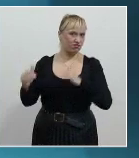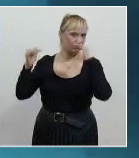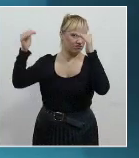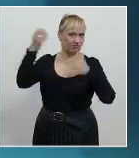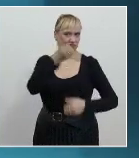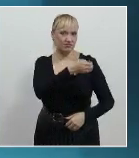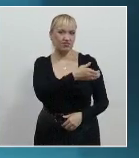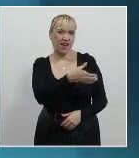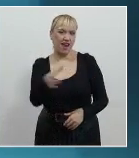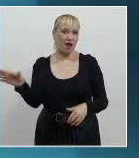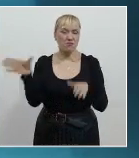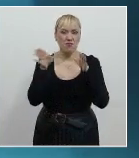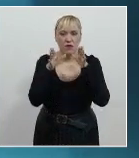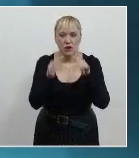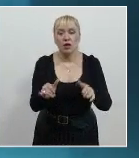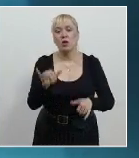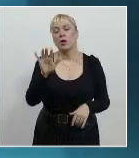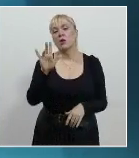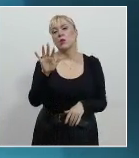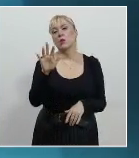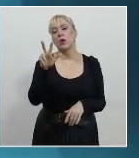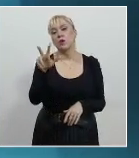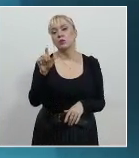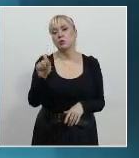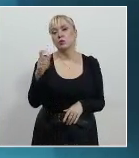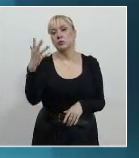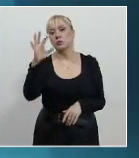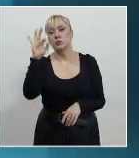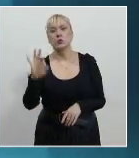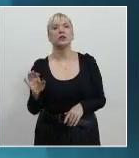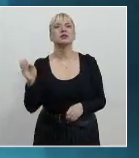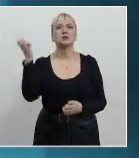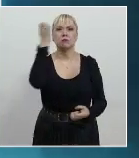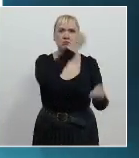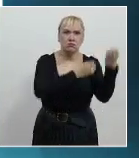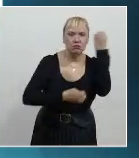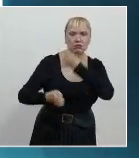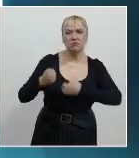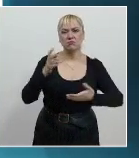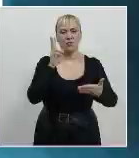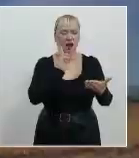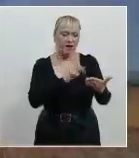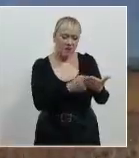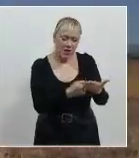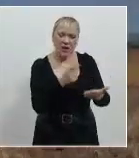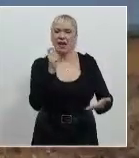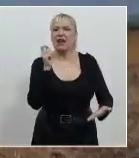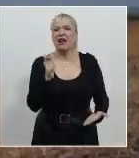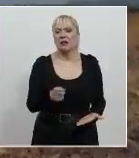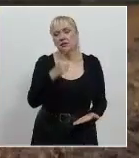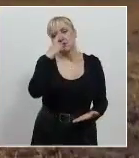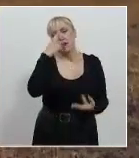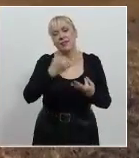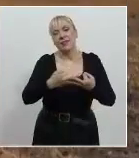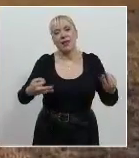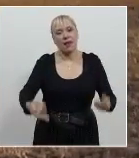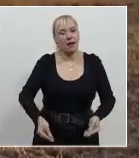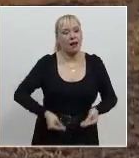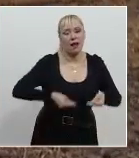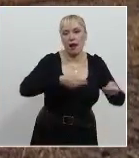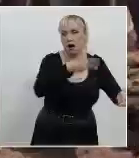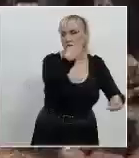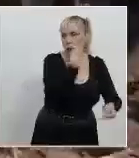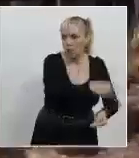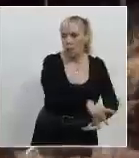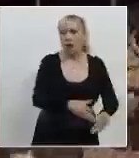el 58.5% fueron recursos de revisión relacionados principalmente con la restitución de tierras, nulidad